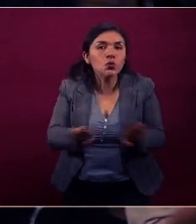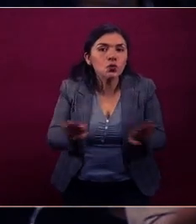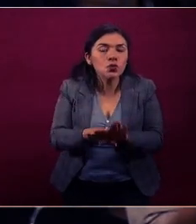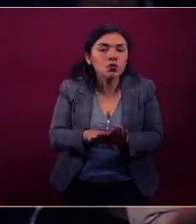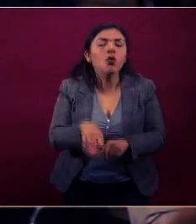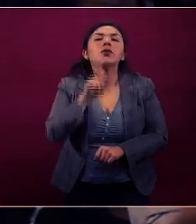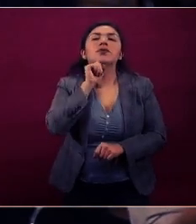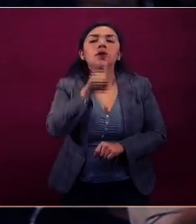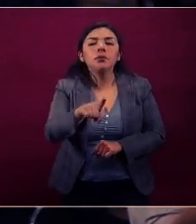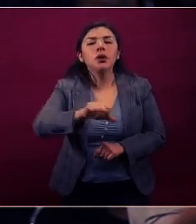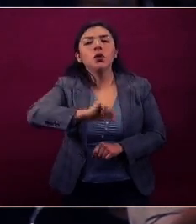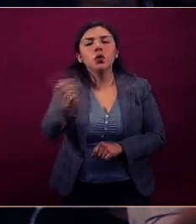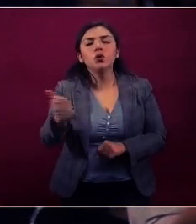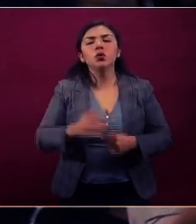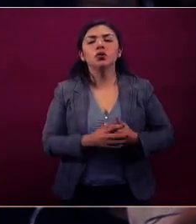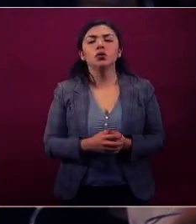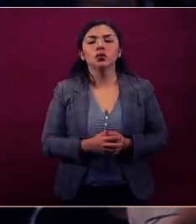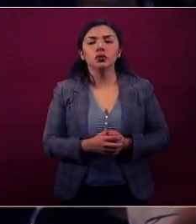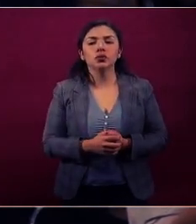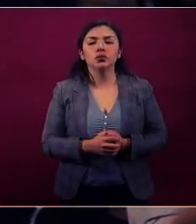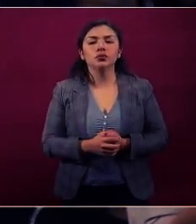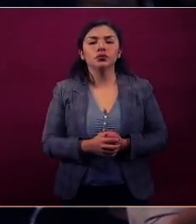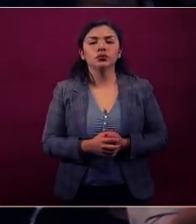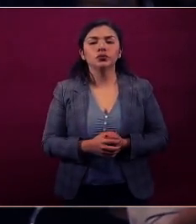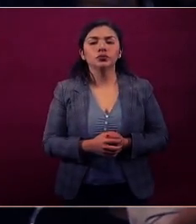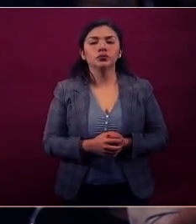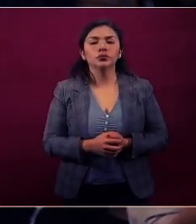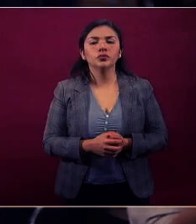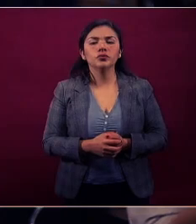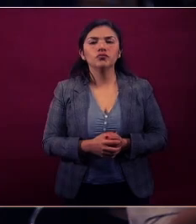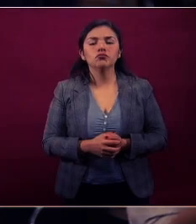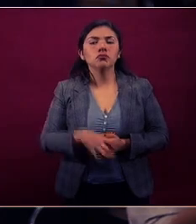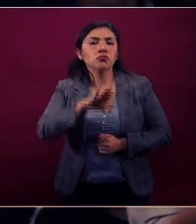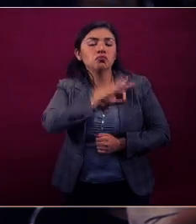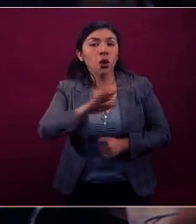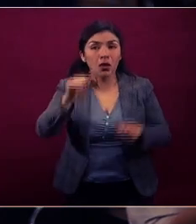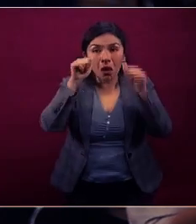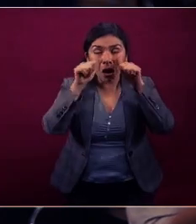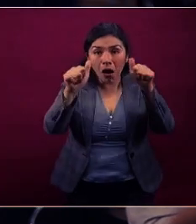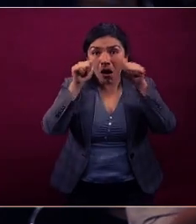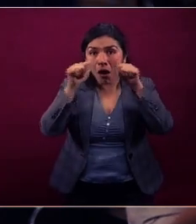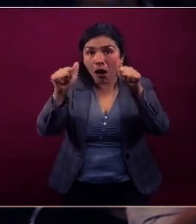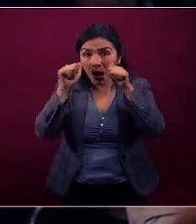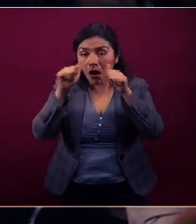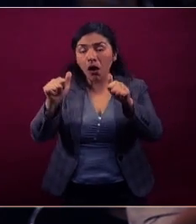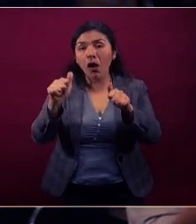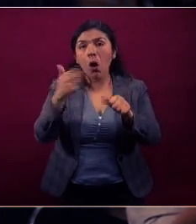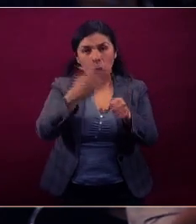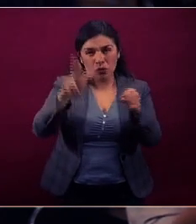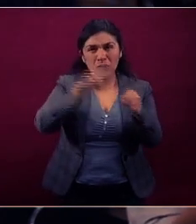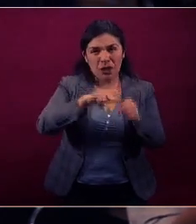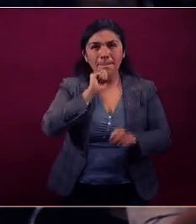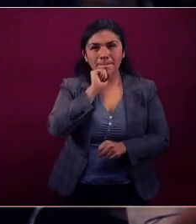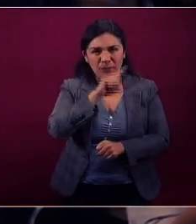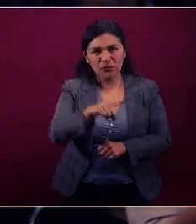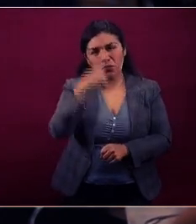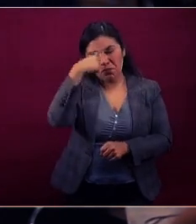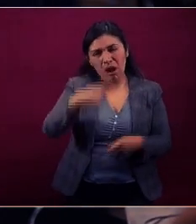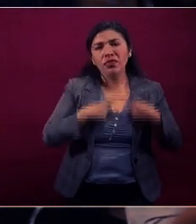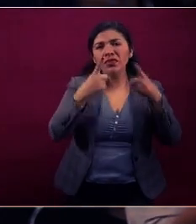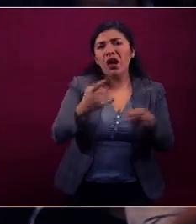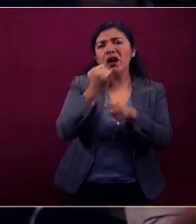también en el caso de los que pudiera atenderse en estos hospitales, y dar algún